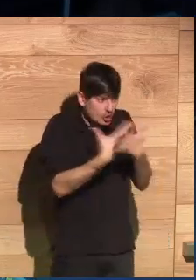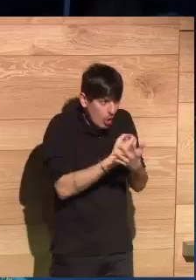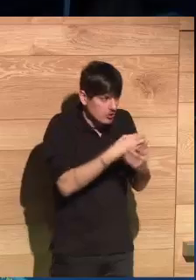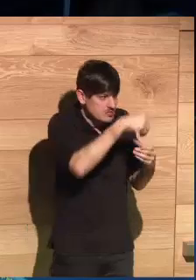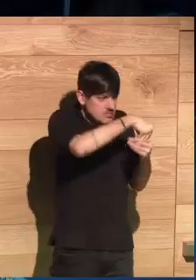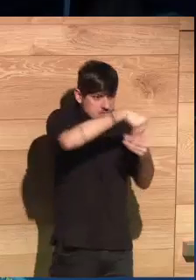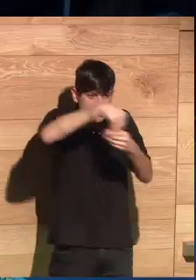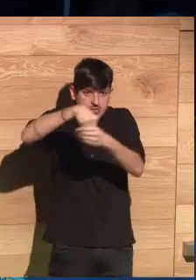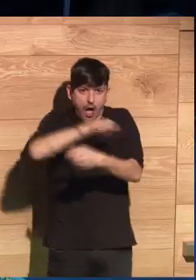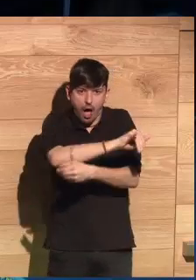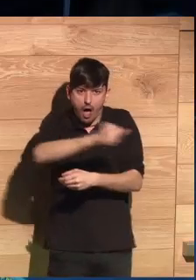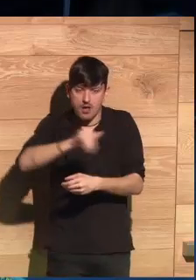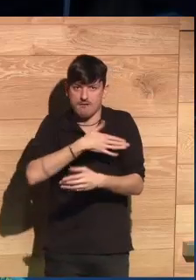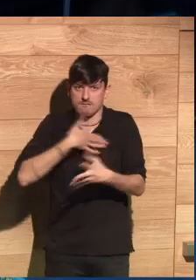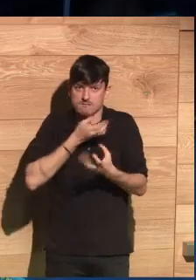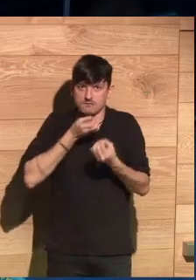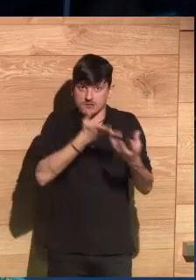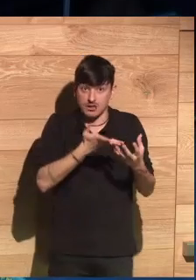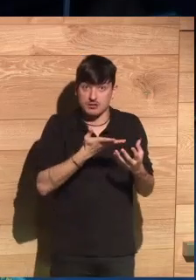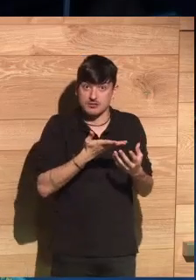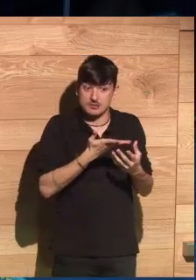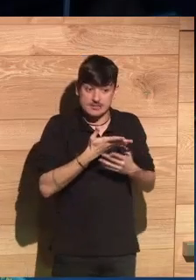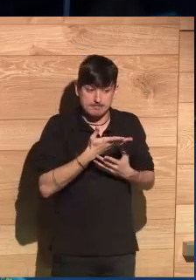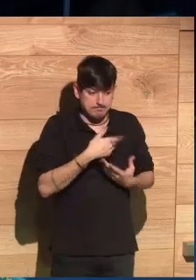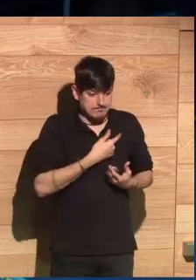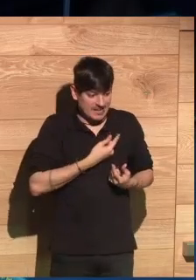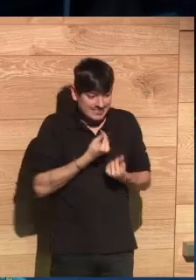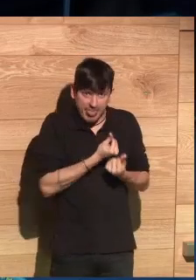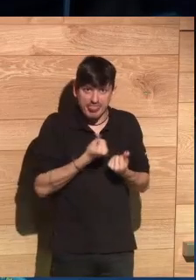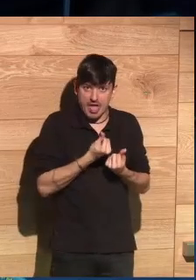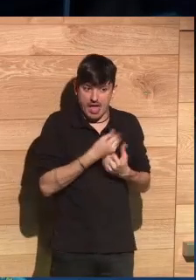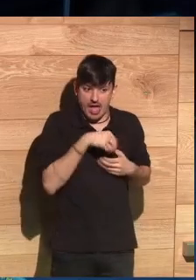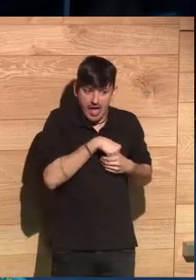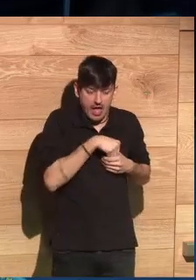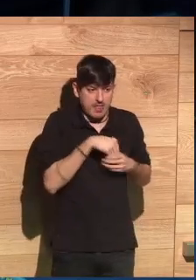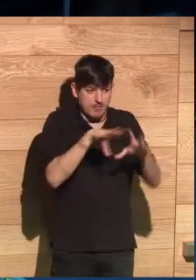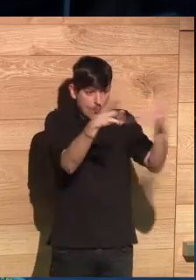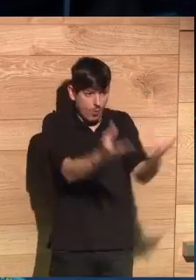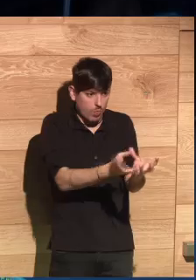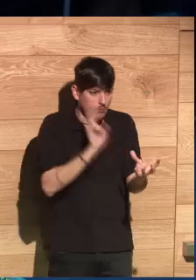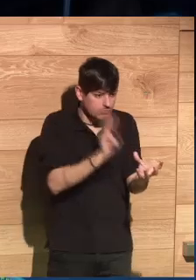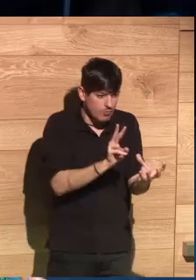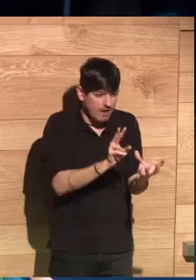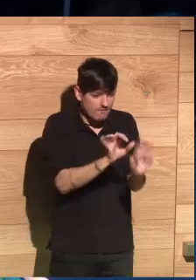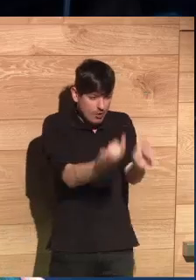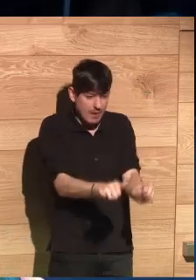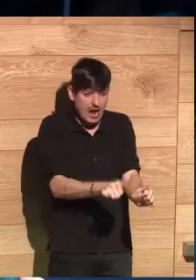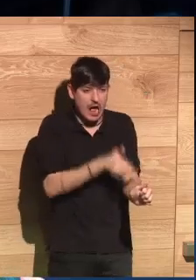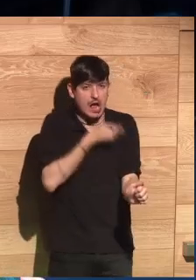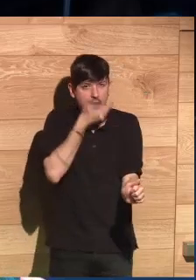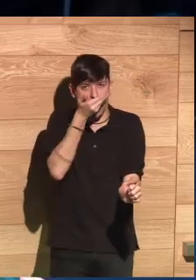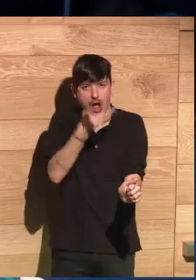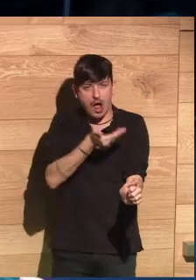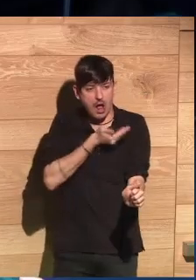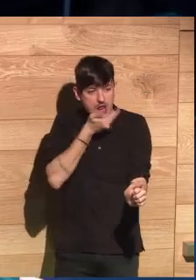que pretendemos transmitir. Y que además esa esencia de mirar el mundo de una forma cálida, es también una